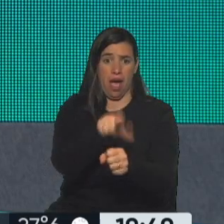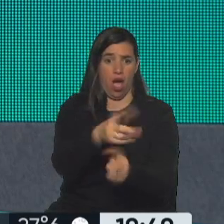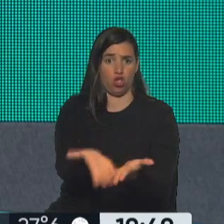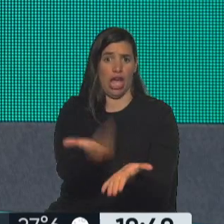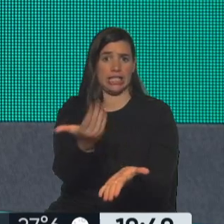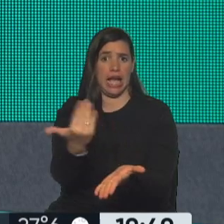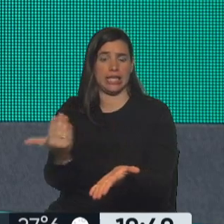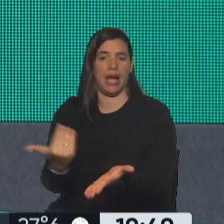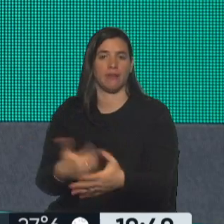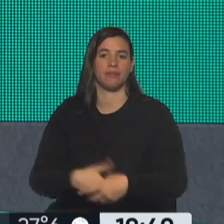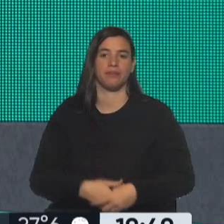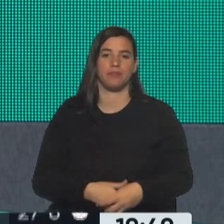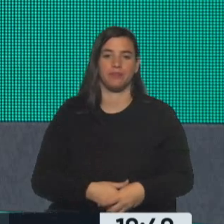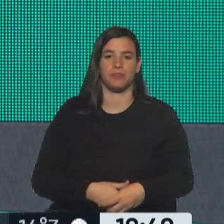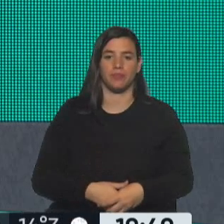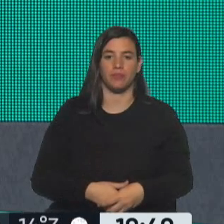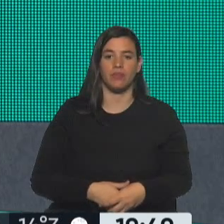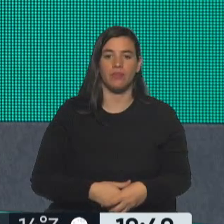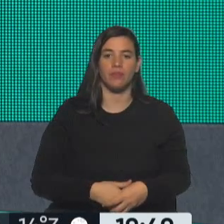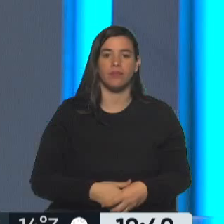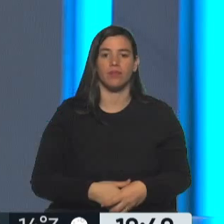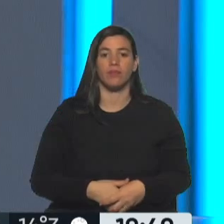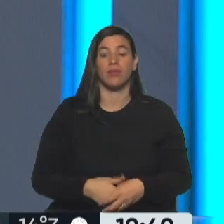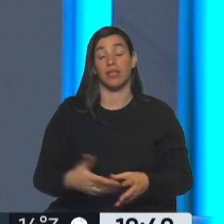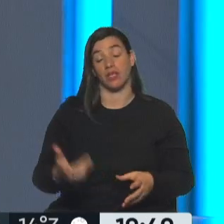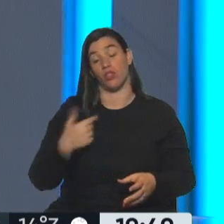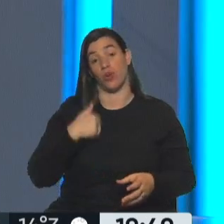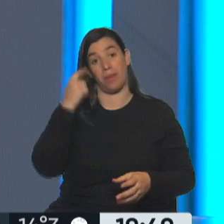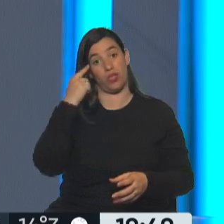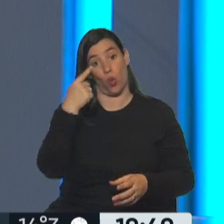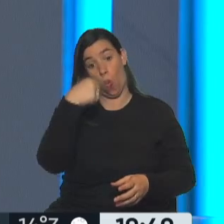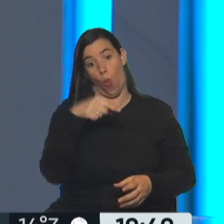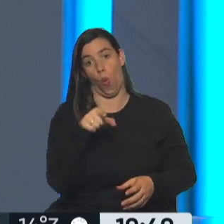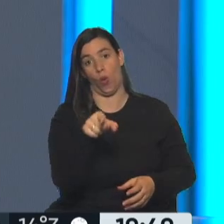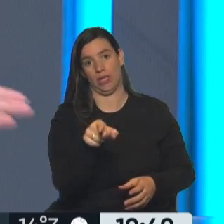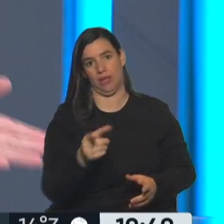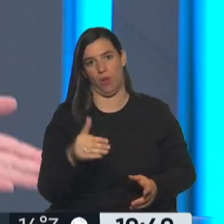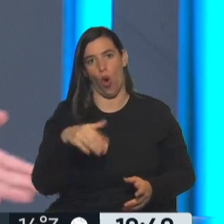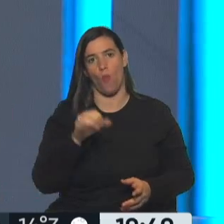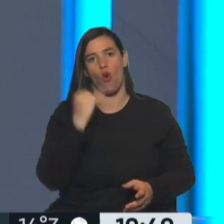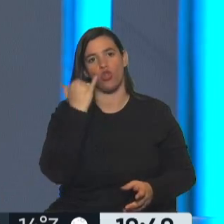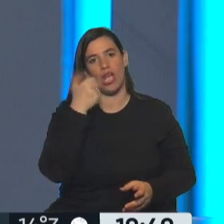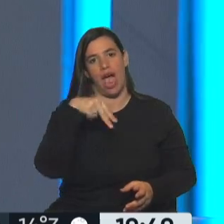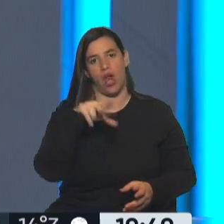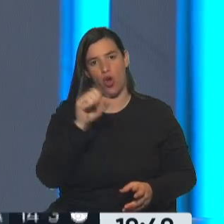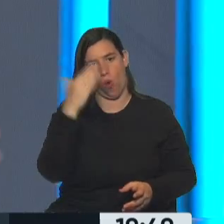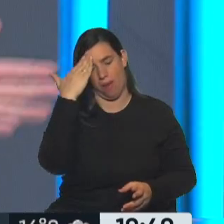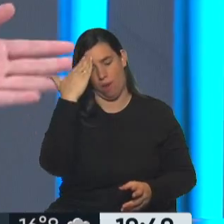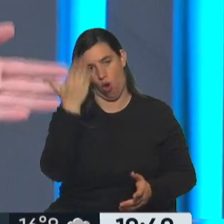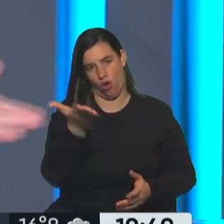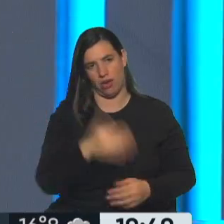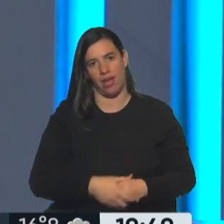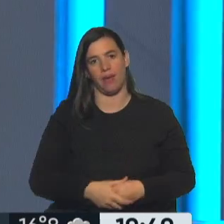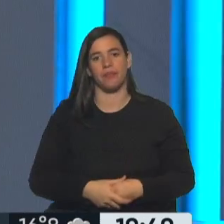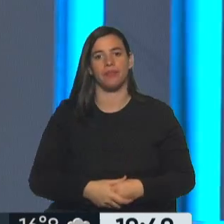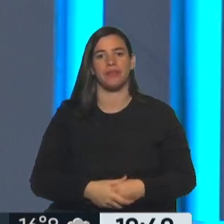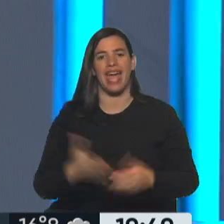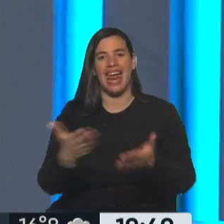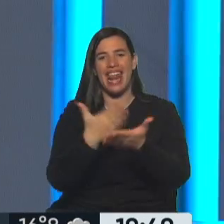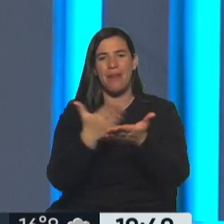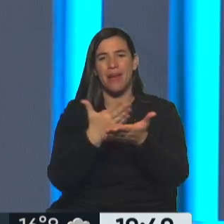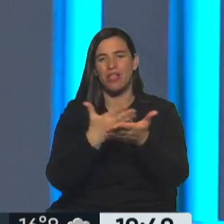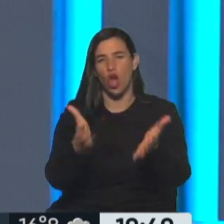marcha, es que en el momento que arranca el programa, por ley o por decreto, se establece que se suspende la ultraactividad y se empiezan a